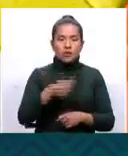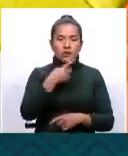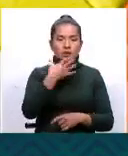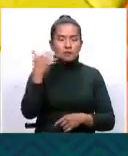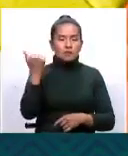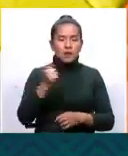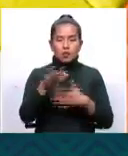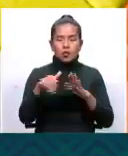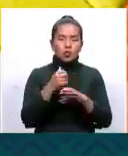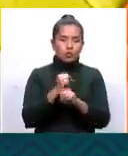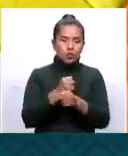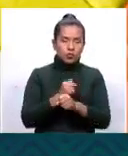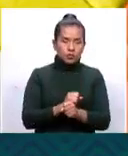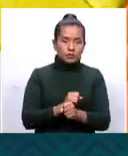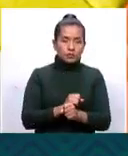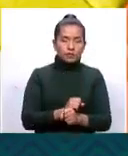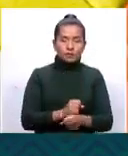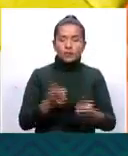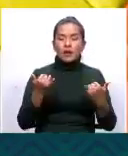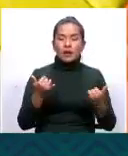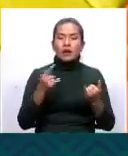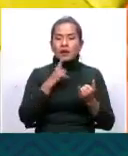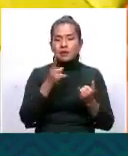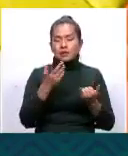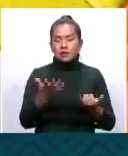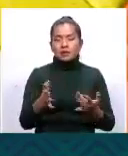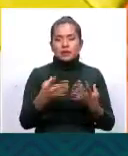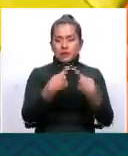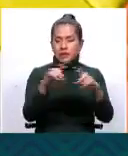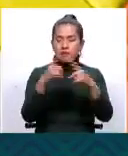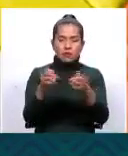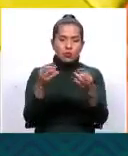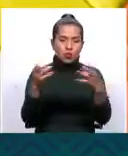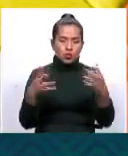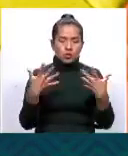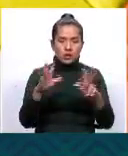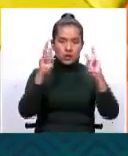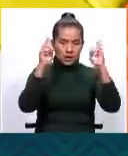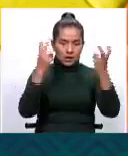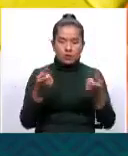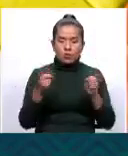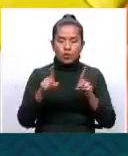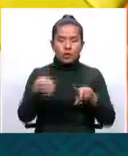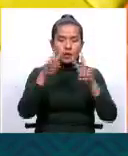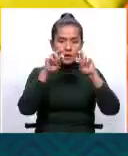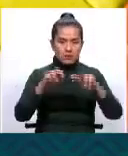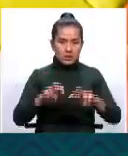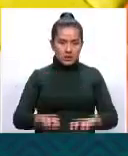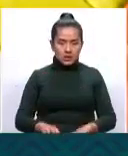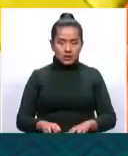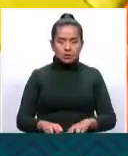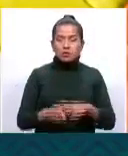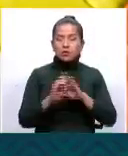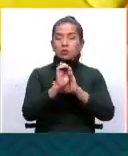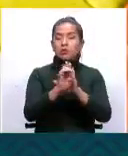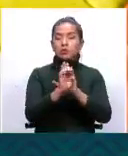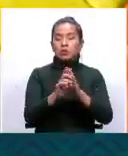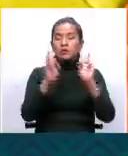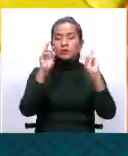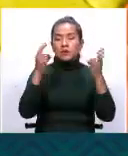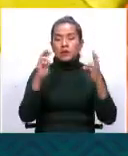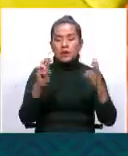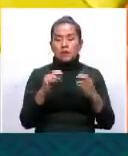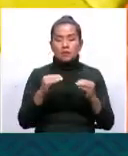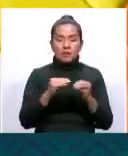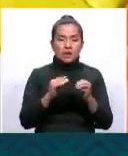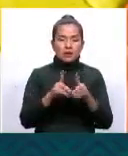la productividad. Estaban varios temas referidos a la investigación, por ejemplo, en el tema